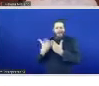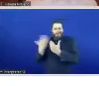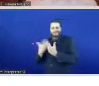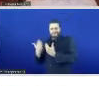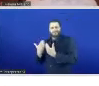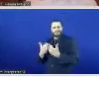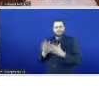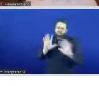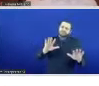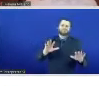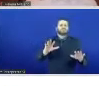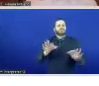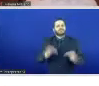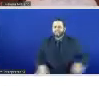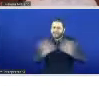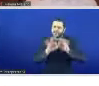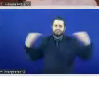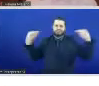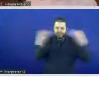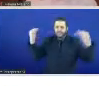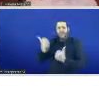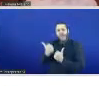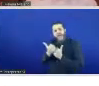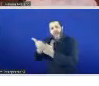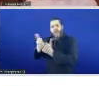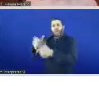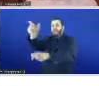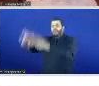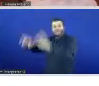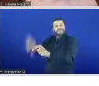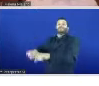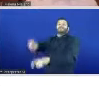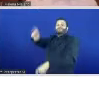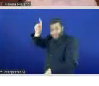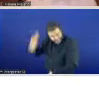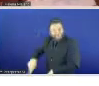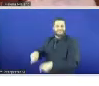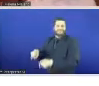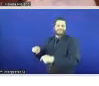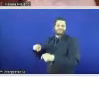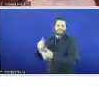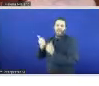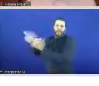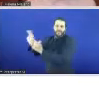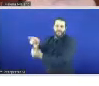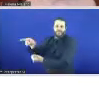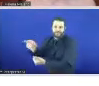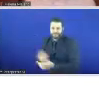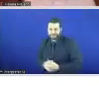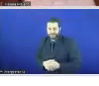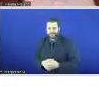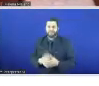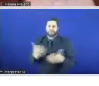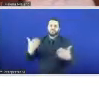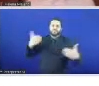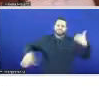lo necesitan, a quienes han estado excluidas de la justicia. Justamente hemos hablado de las mujeres con discapacidad, las mujeres